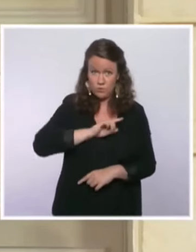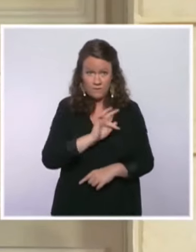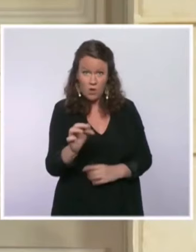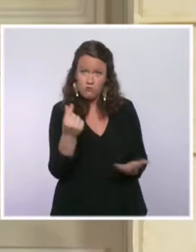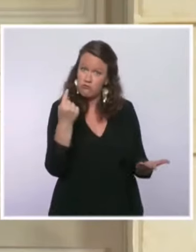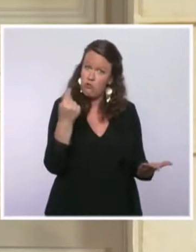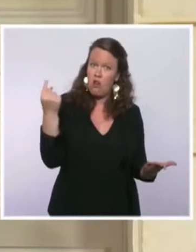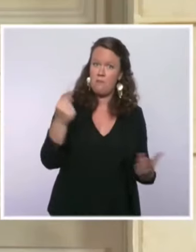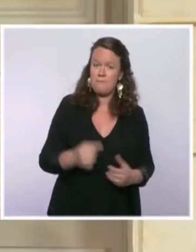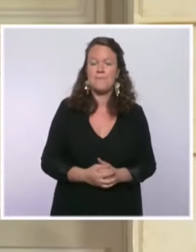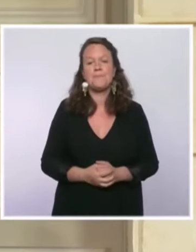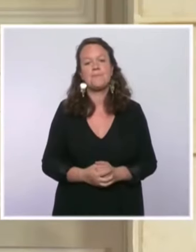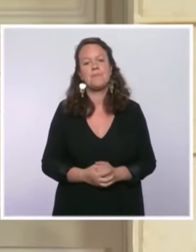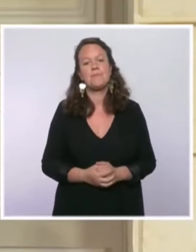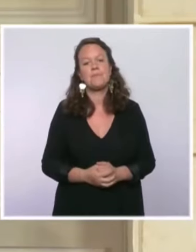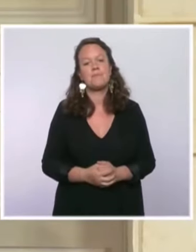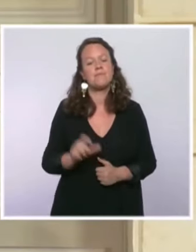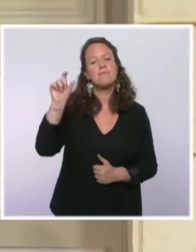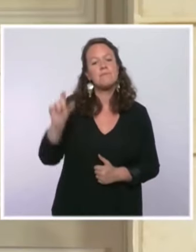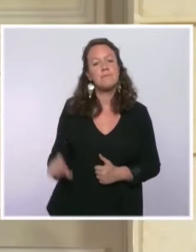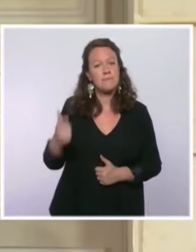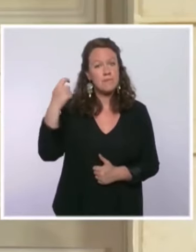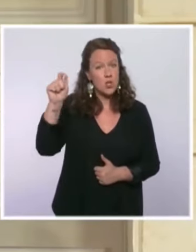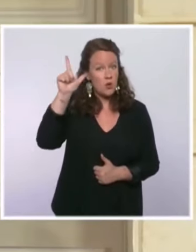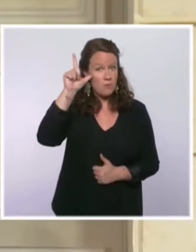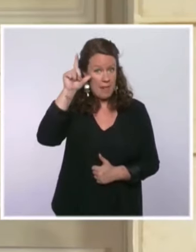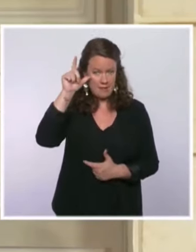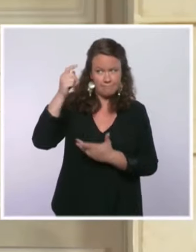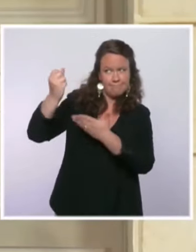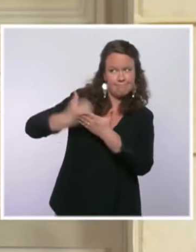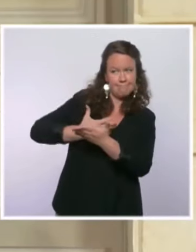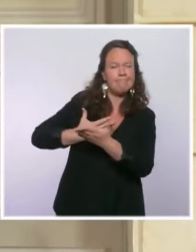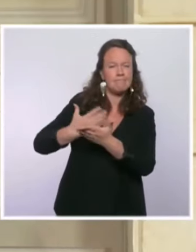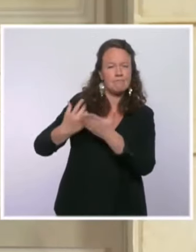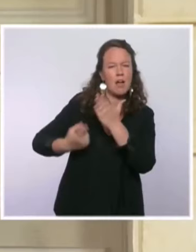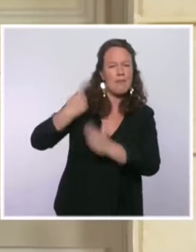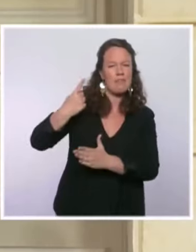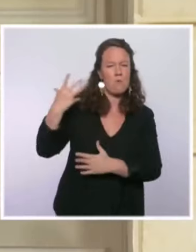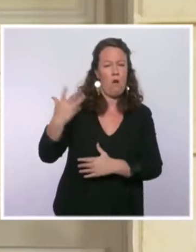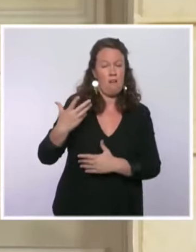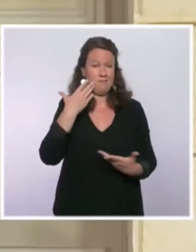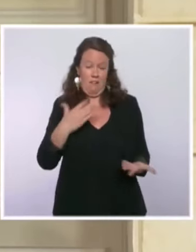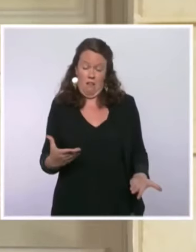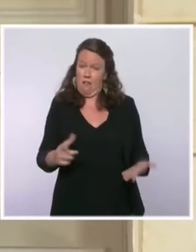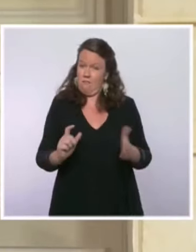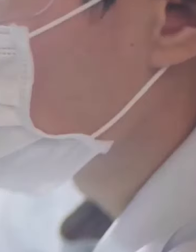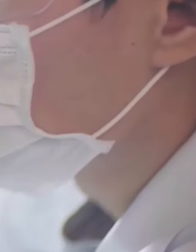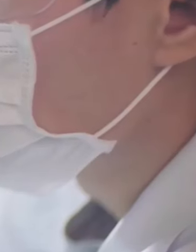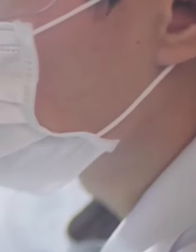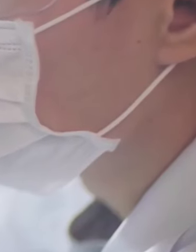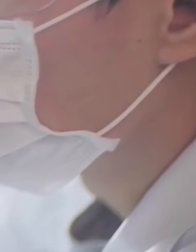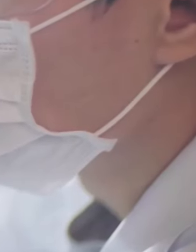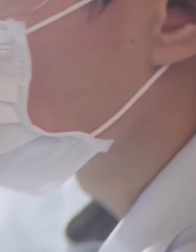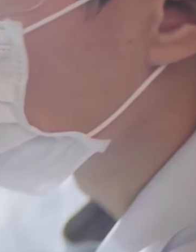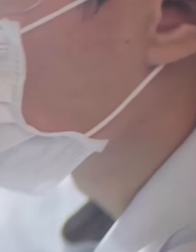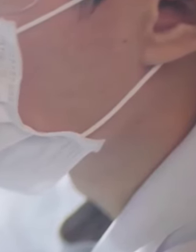Hoy los sindicatos CGT y CFDT han convocado 240 puntos de manifestaciones en todo el país y se esperan más de